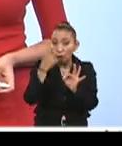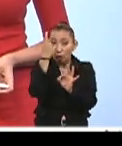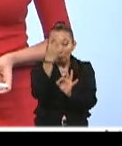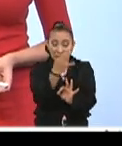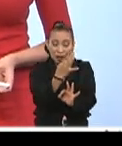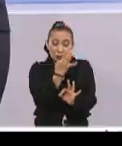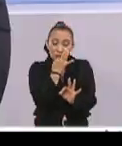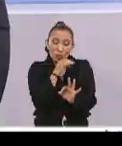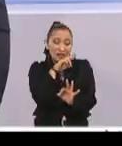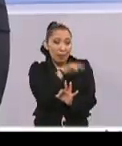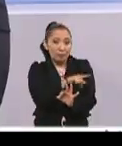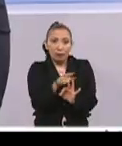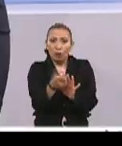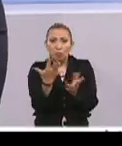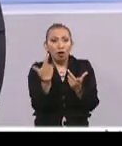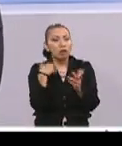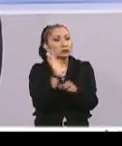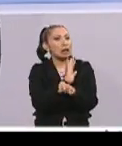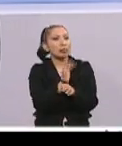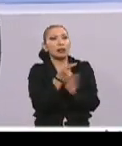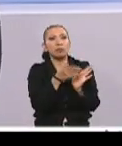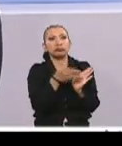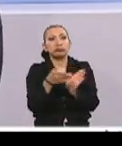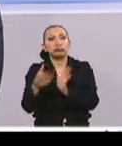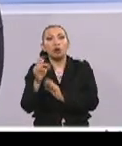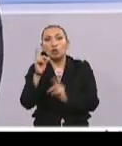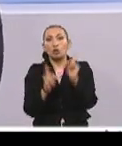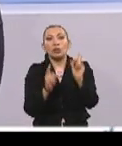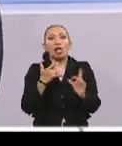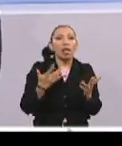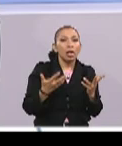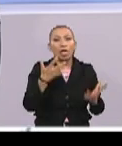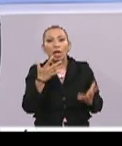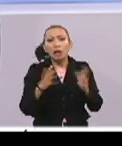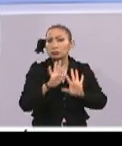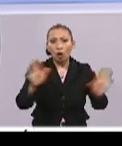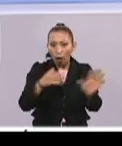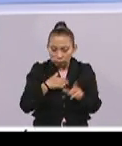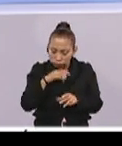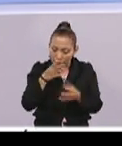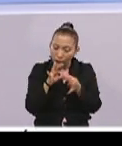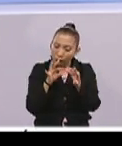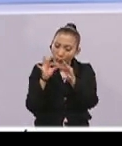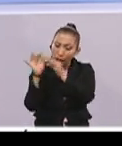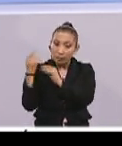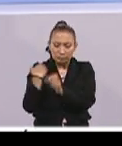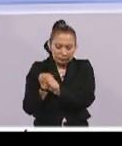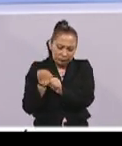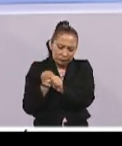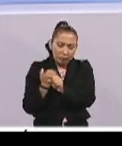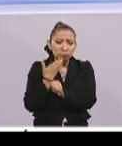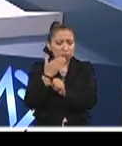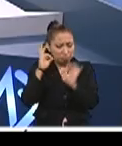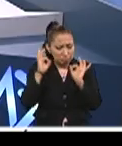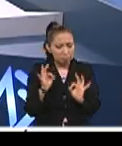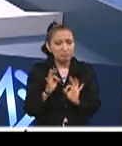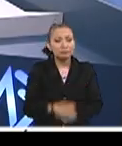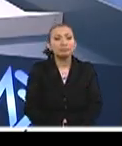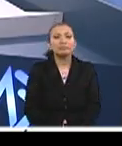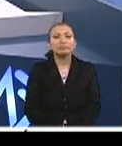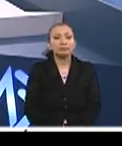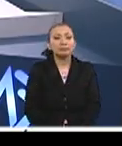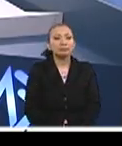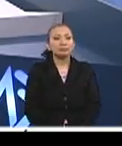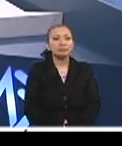minuto, compadre, tiene que ser como de guión de cine, ¿no? O sea, no puedes dudar ni un segundo, pero bueno, con eso y si lo practicas, puedes hacer un gran papel. Y